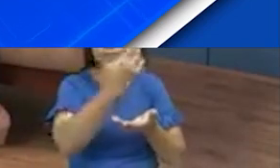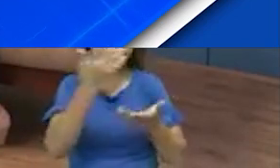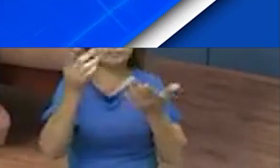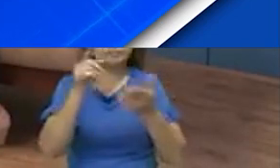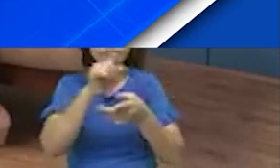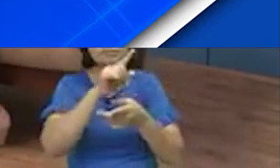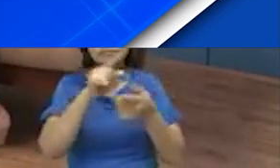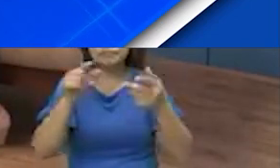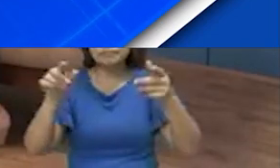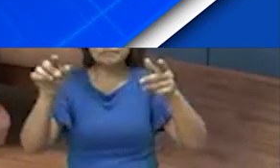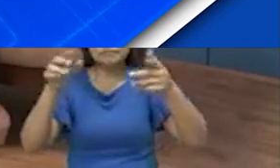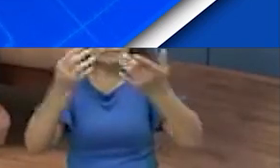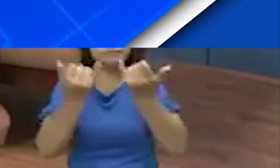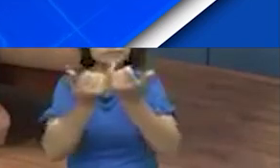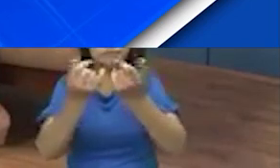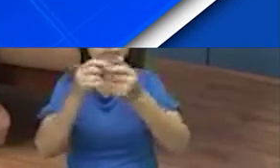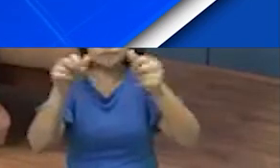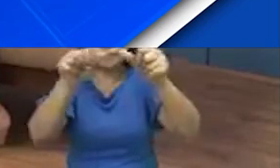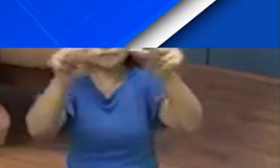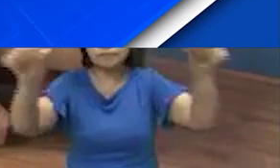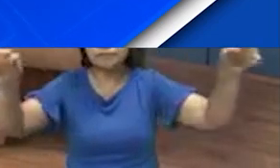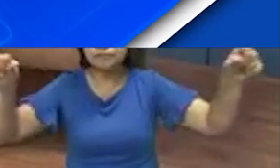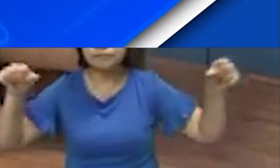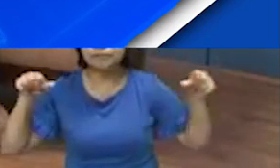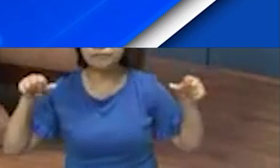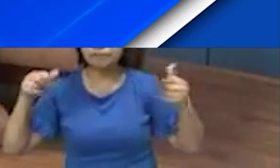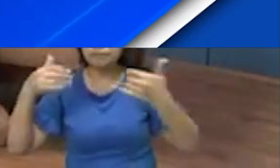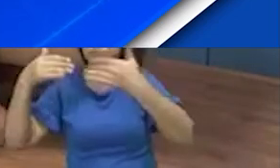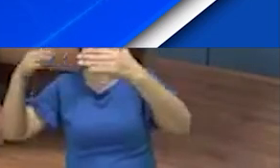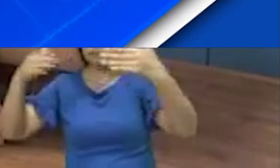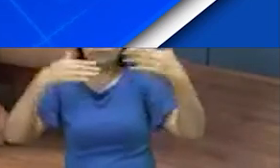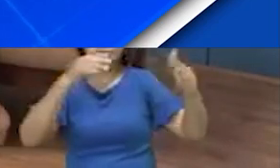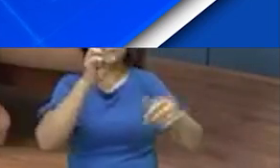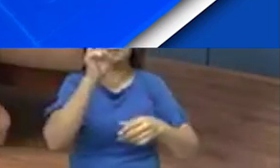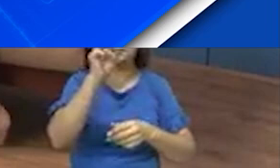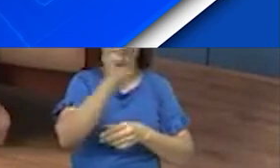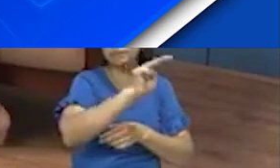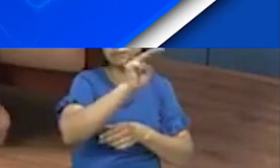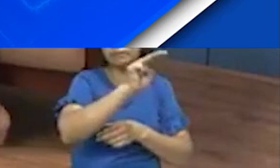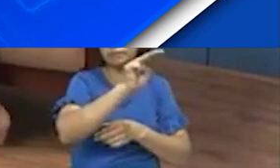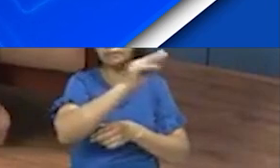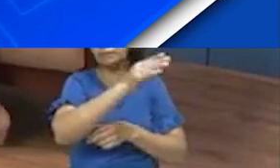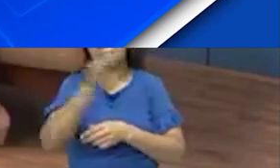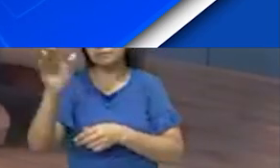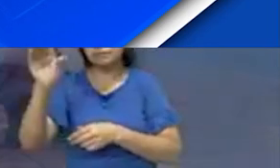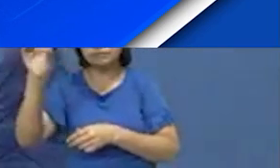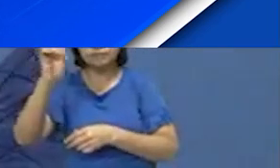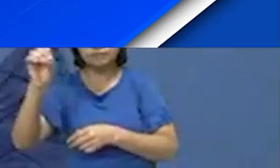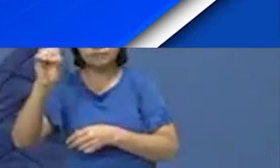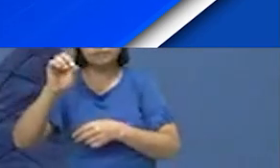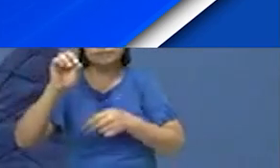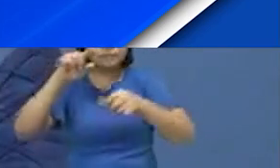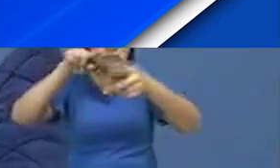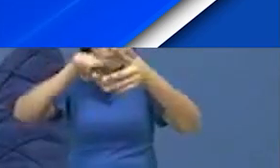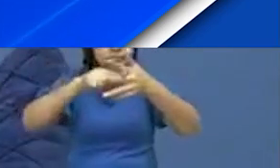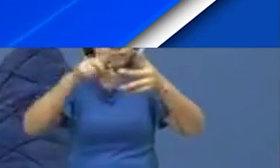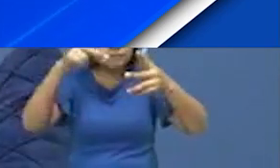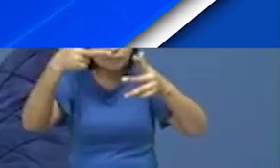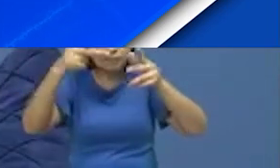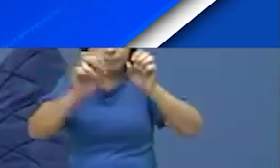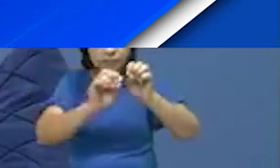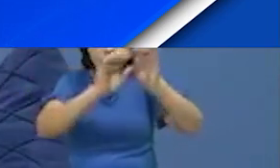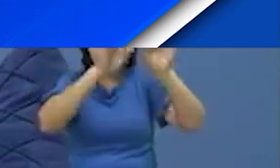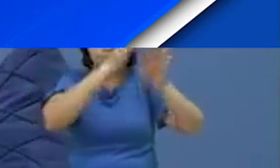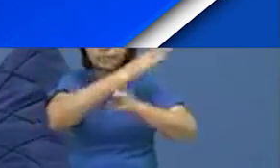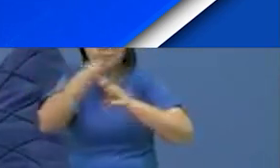está abierto actualmente verdad pueden llegar de martes a domingo de 8 de 8 de la mañana a